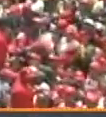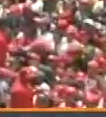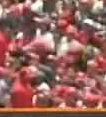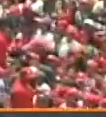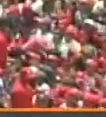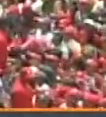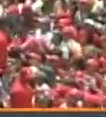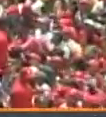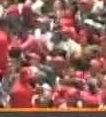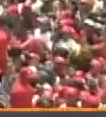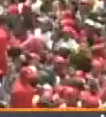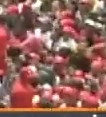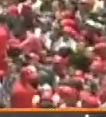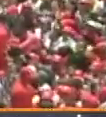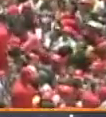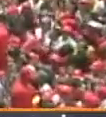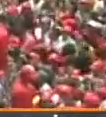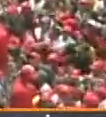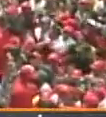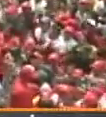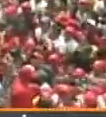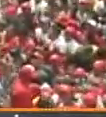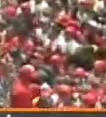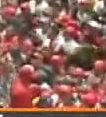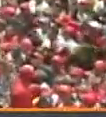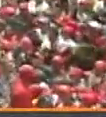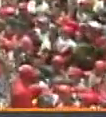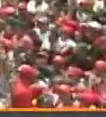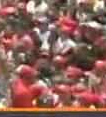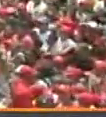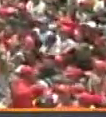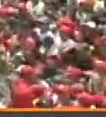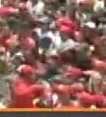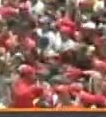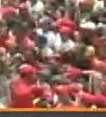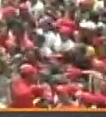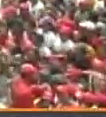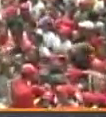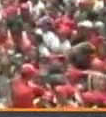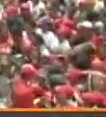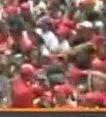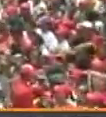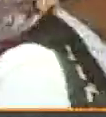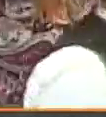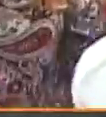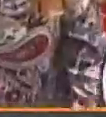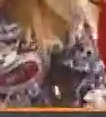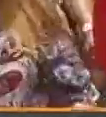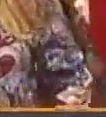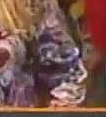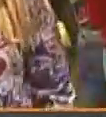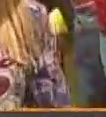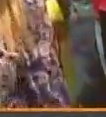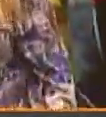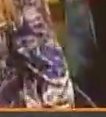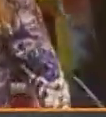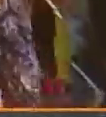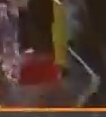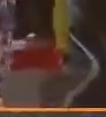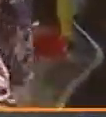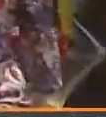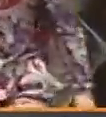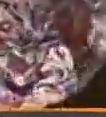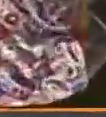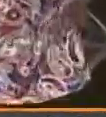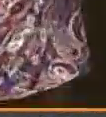Si podemos somos malos, grito firme y bien duro. No le vamos a entregar el país a esos amuros. Porque este 20 de mayo